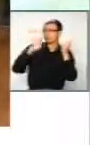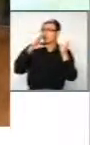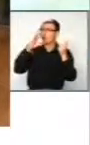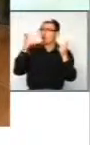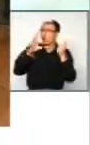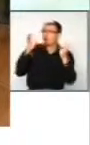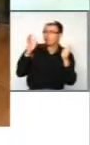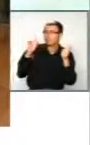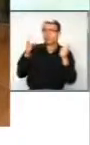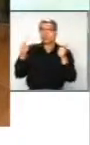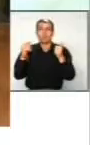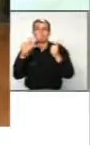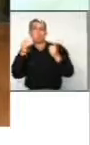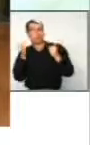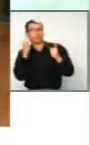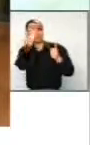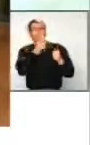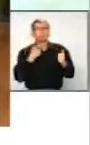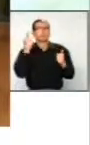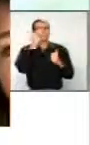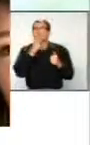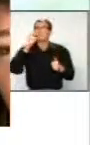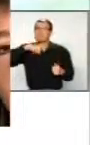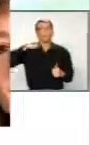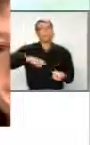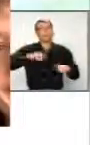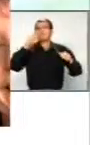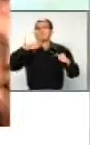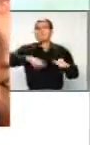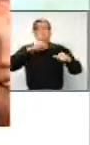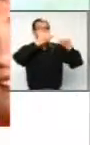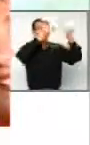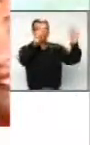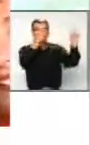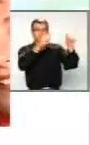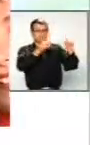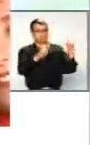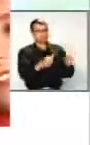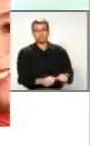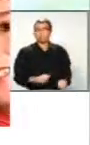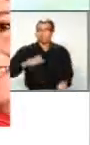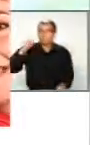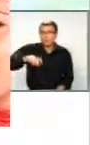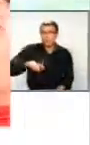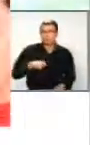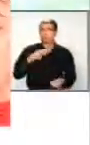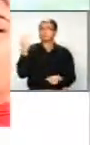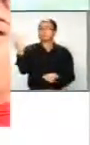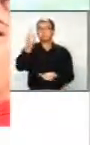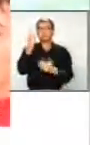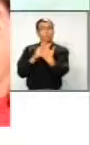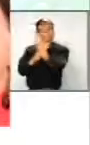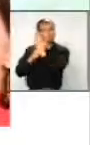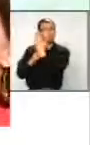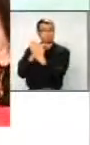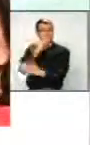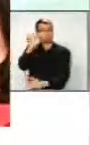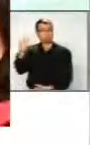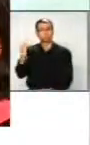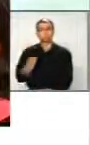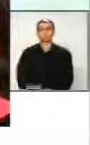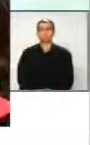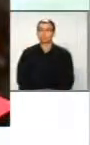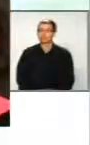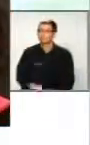fijarse en él como él en los estereotipos que pueda manejar y tener casi obligatoriamente la mujer. Sin embargo,